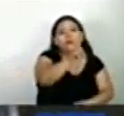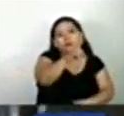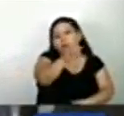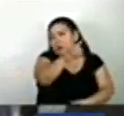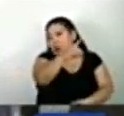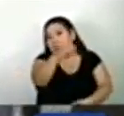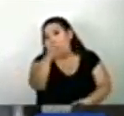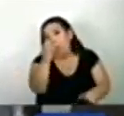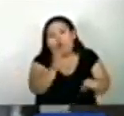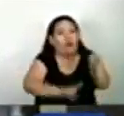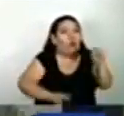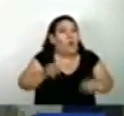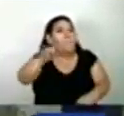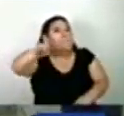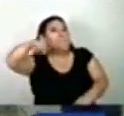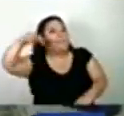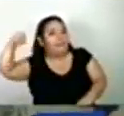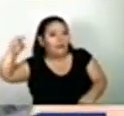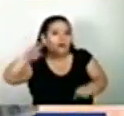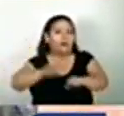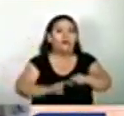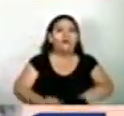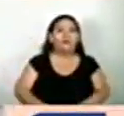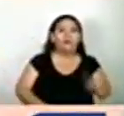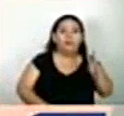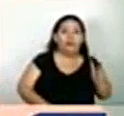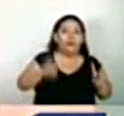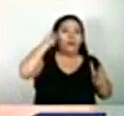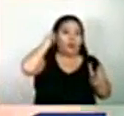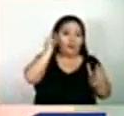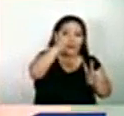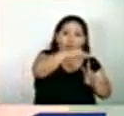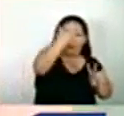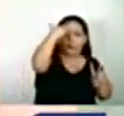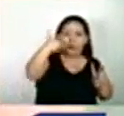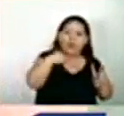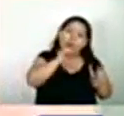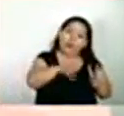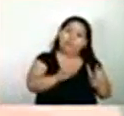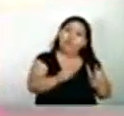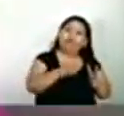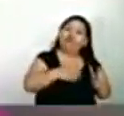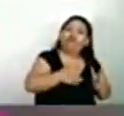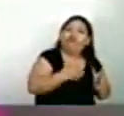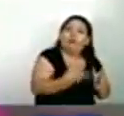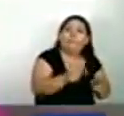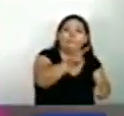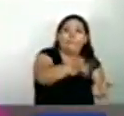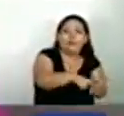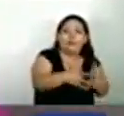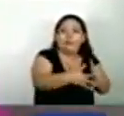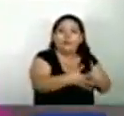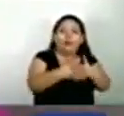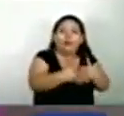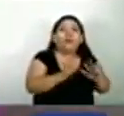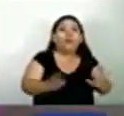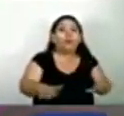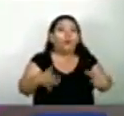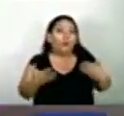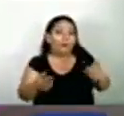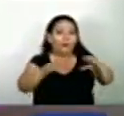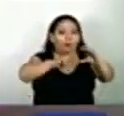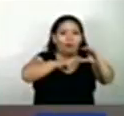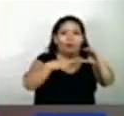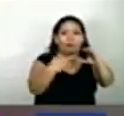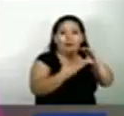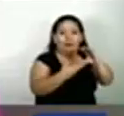cientos hasta los miles de dólares los imputados ofrecen visas americanas a las víctimas por medio de redes